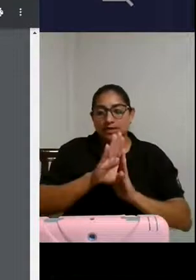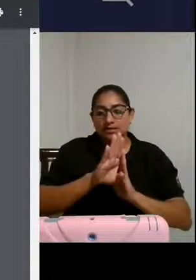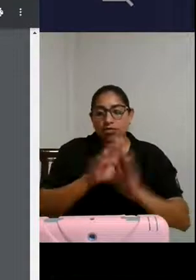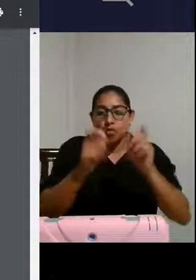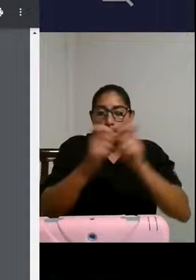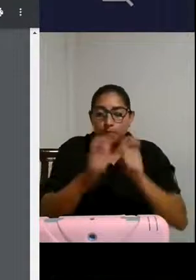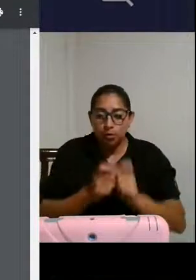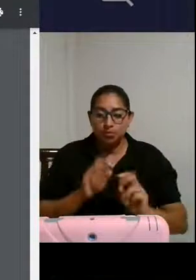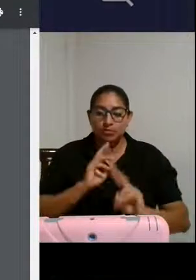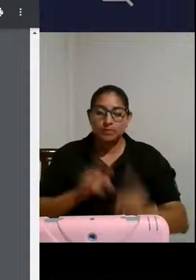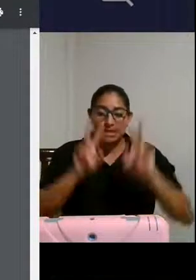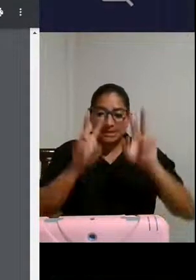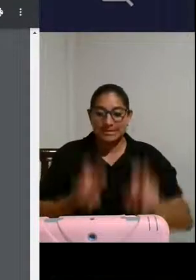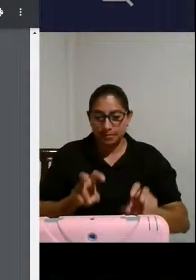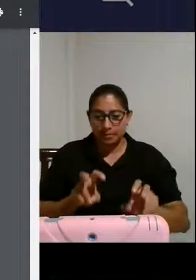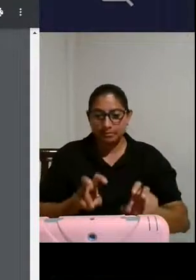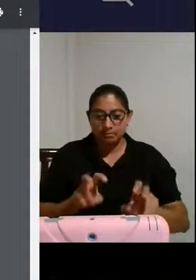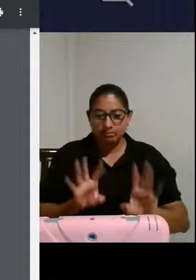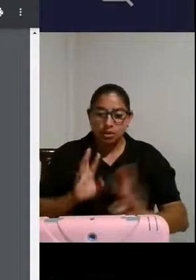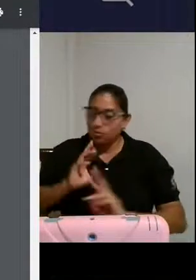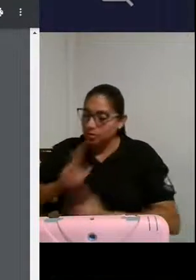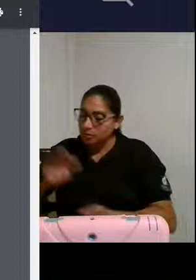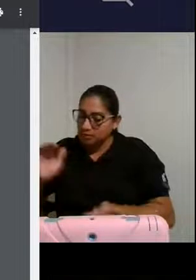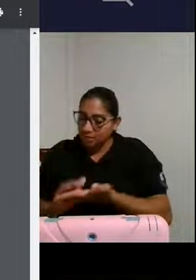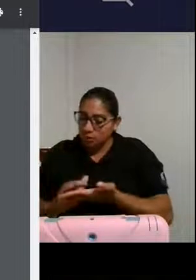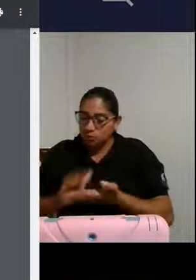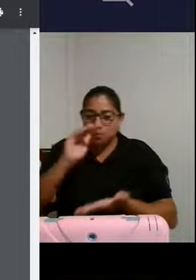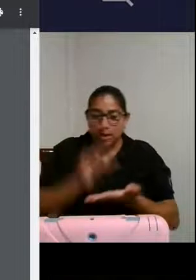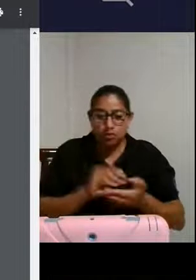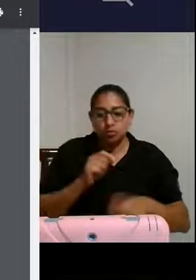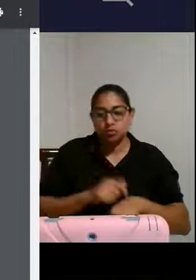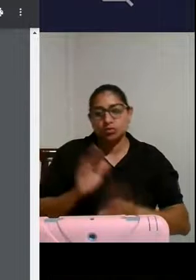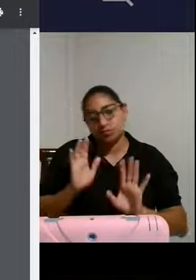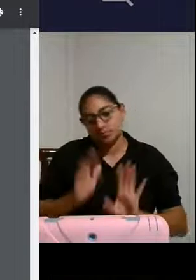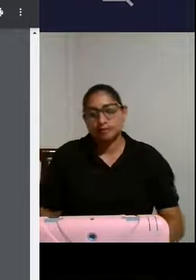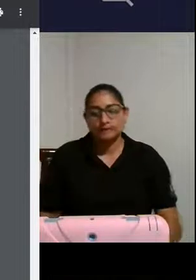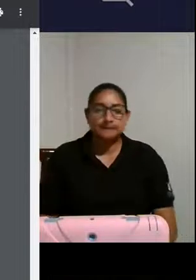Ujú, Ok, correcto. súper bien. Ujú.